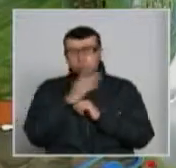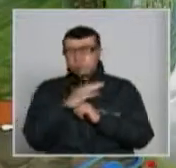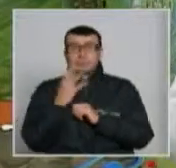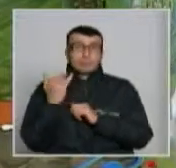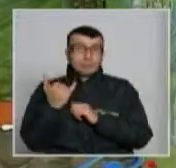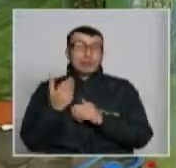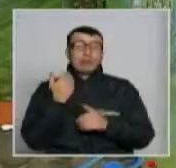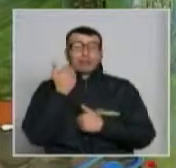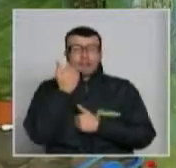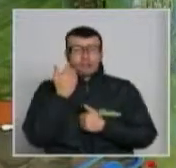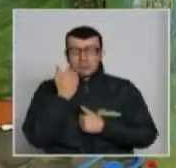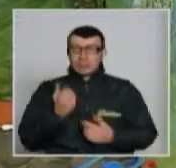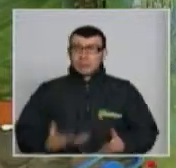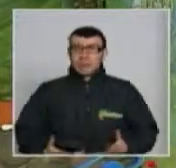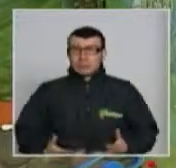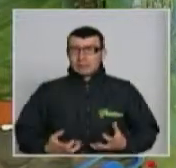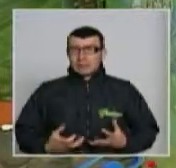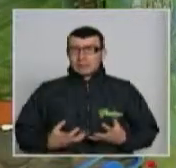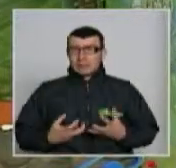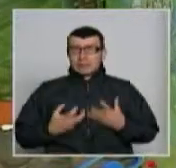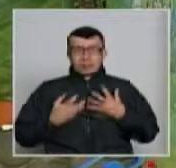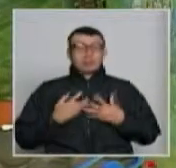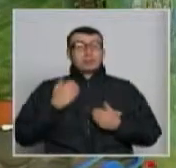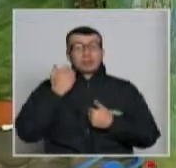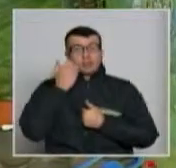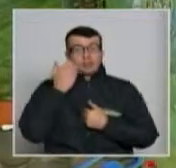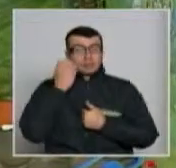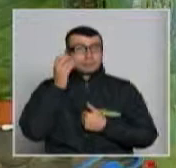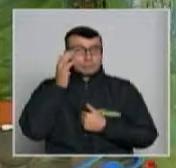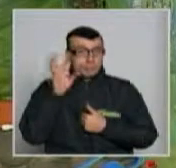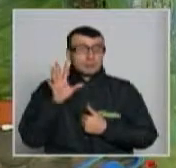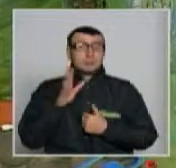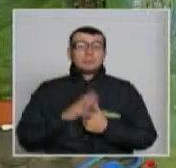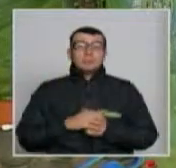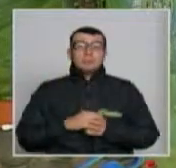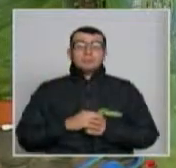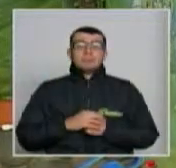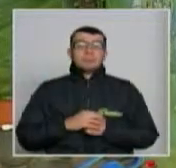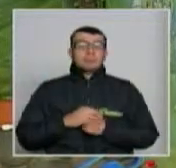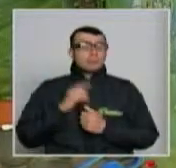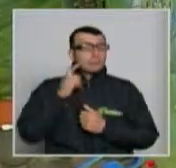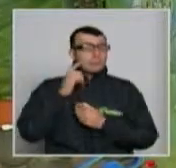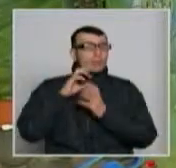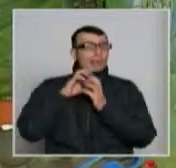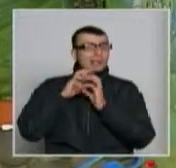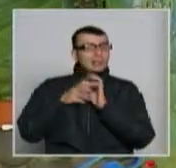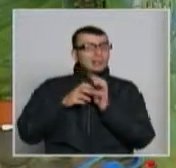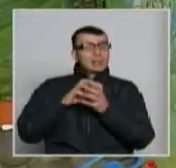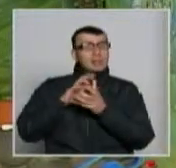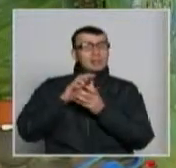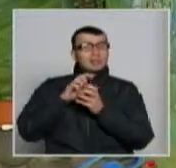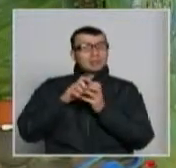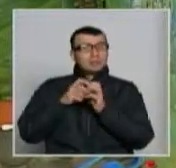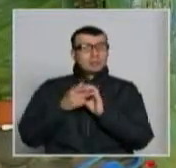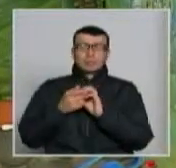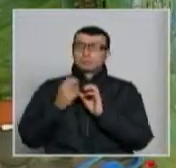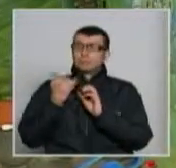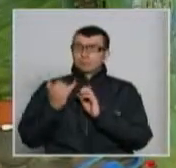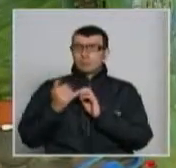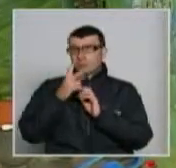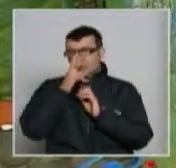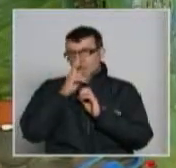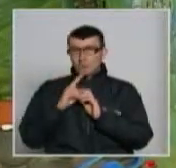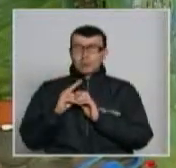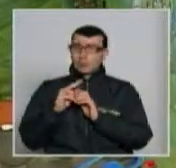y allí empiezan a producir una sustancia de la apariencia como